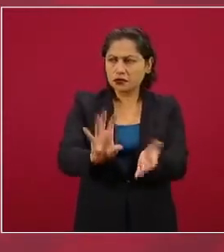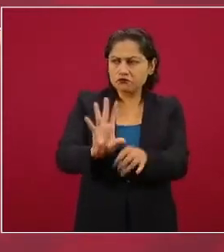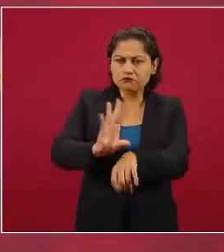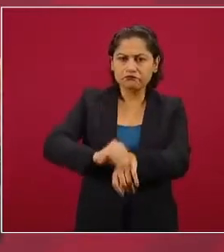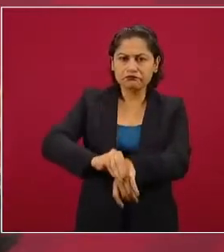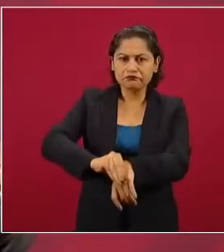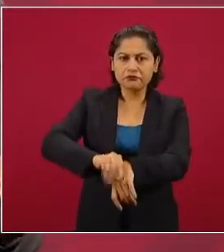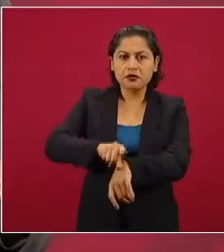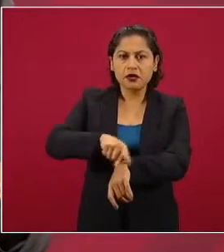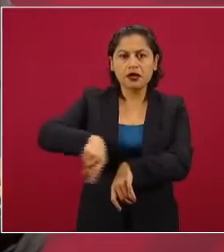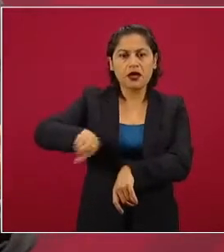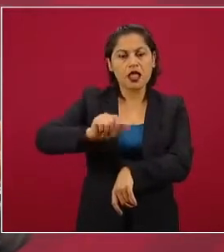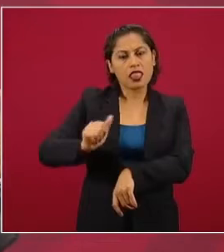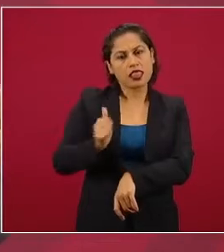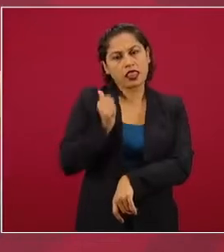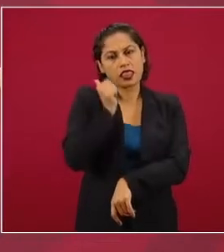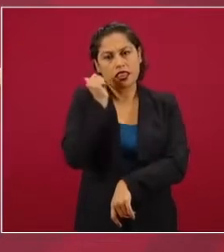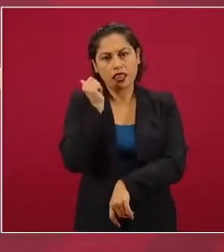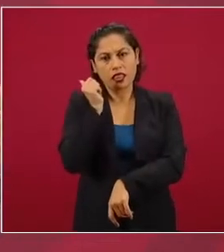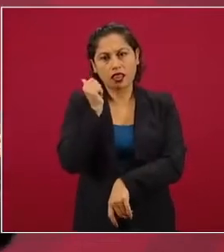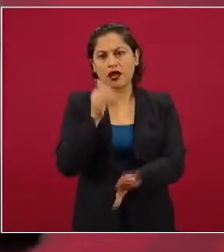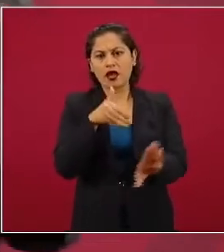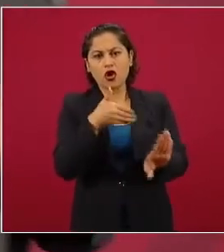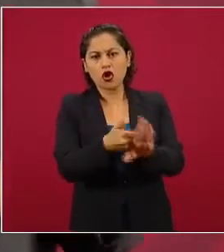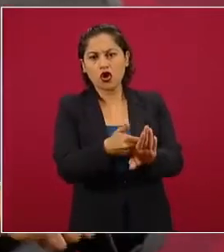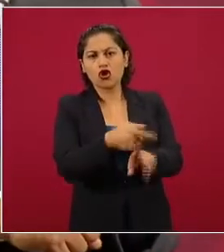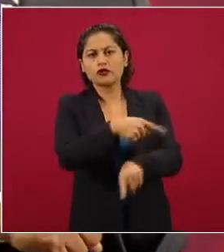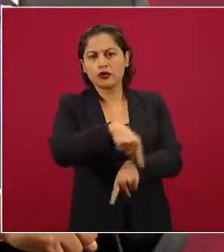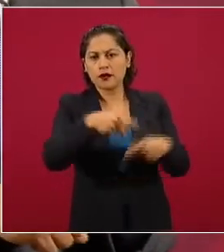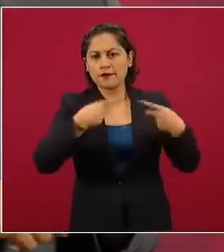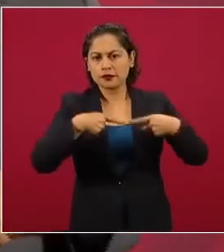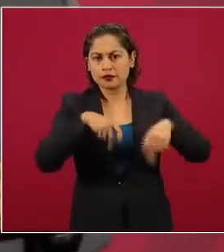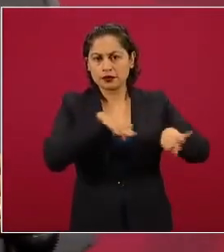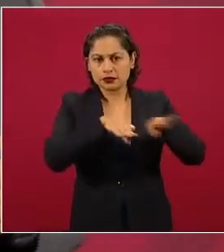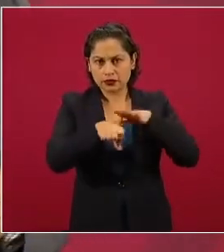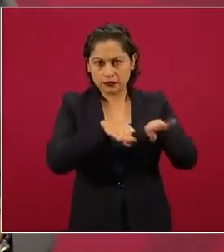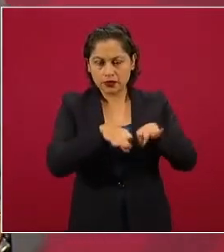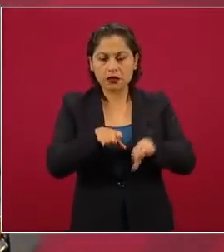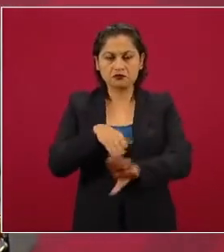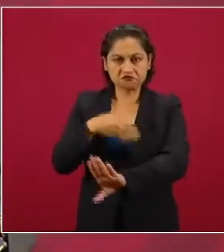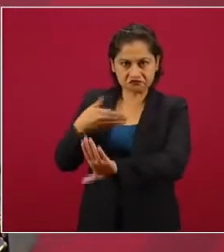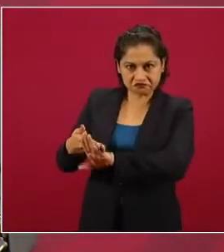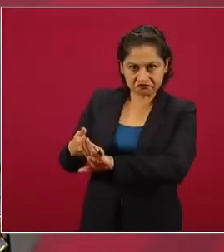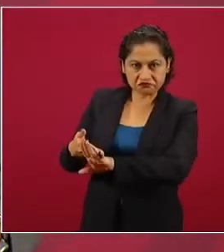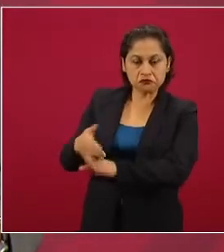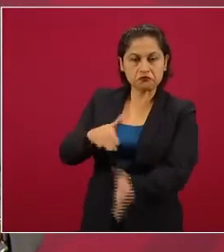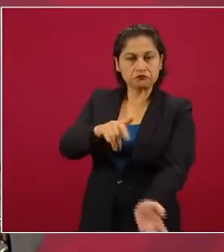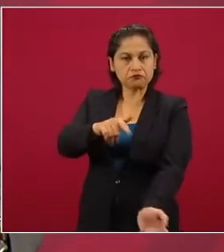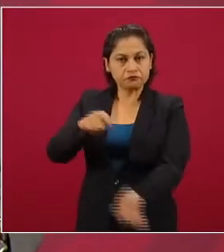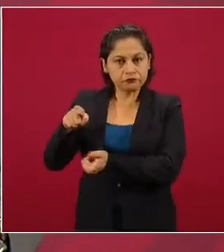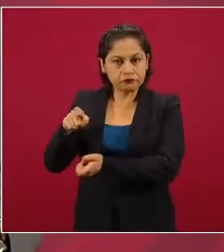y afectan al trabajador, afectan a la hacienda pública.